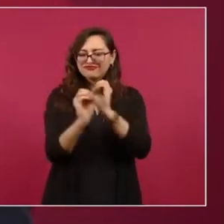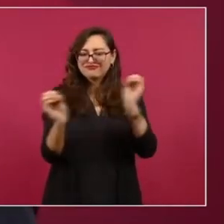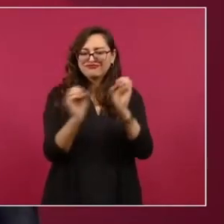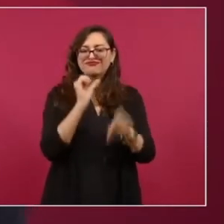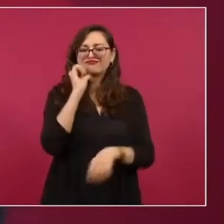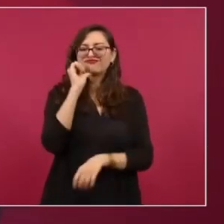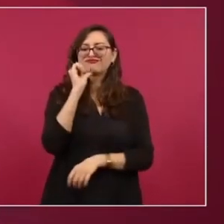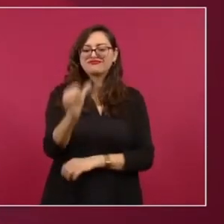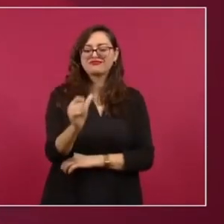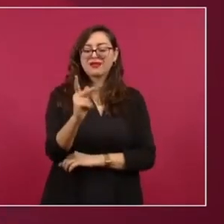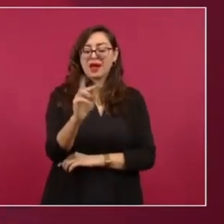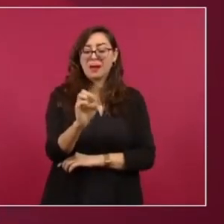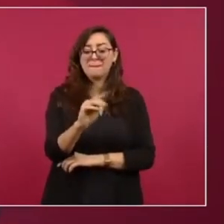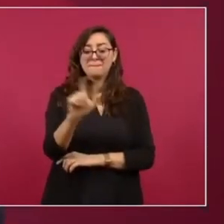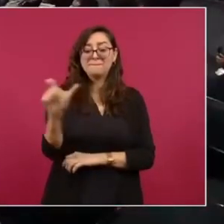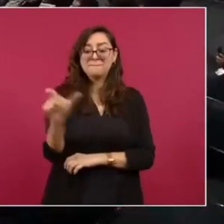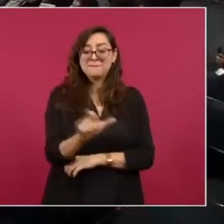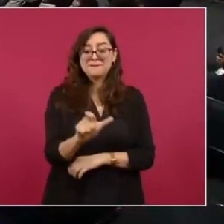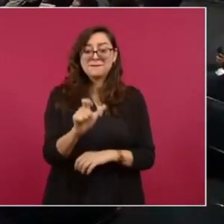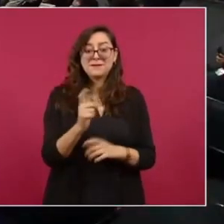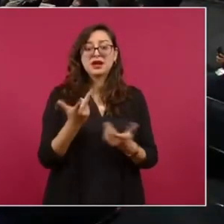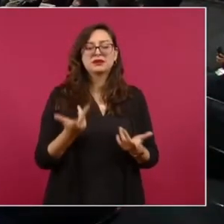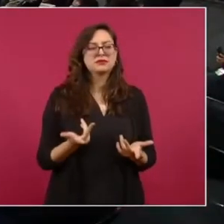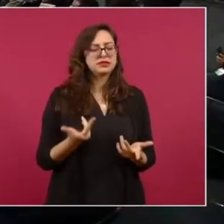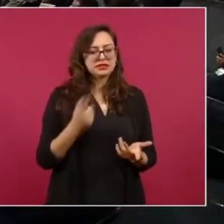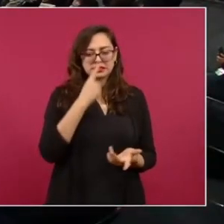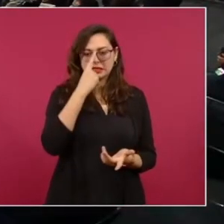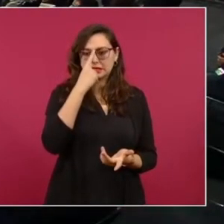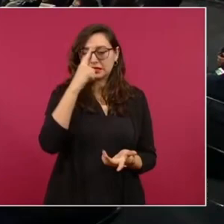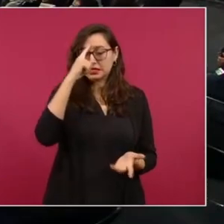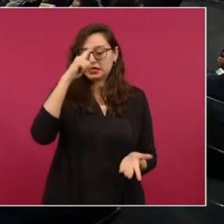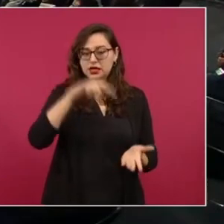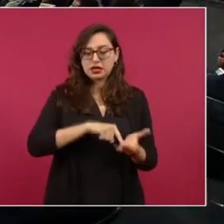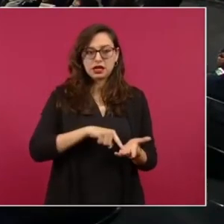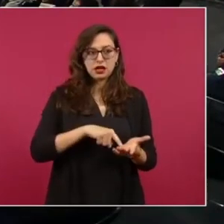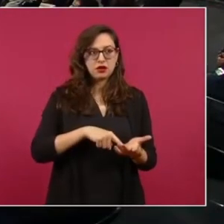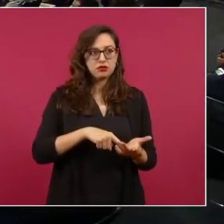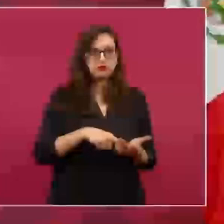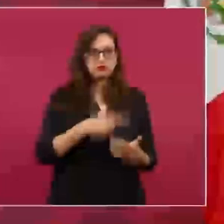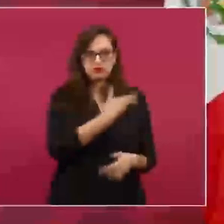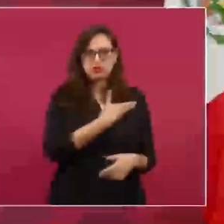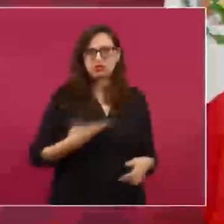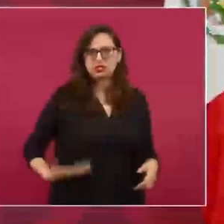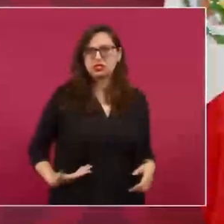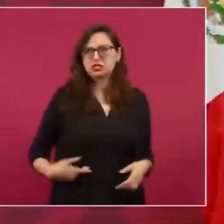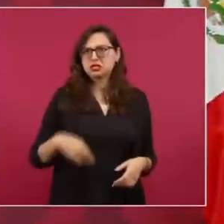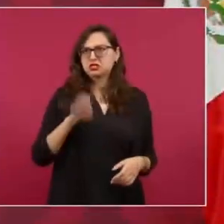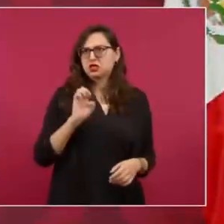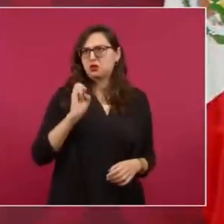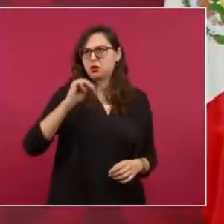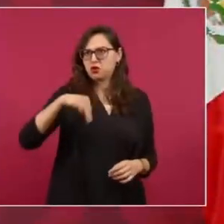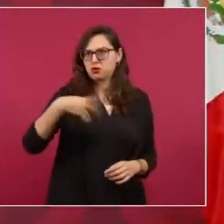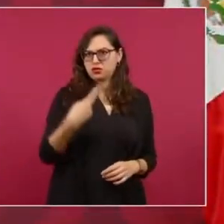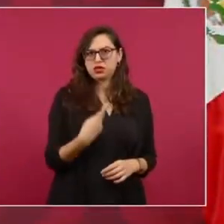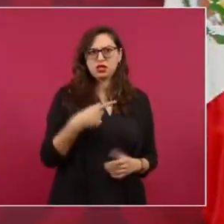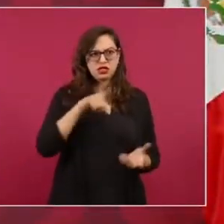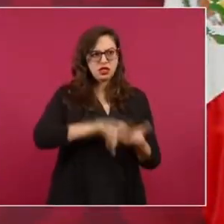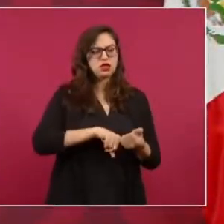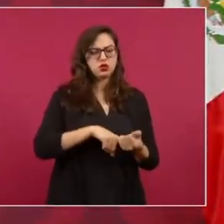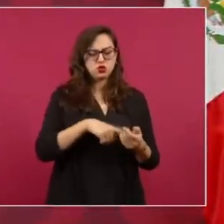que tenía que ver con un agente, creo que del Estado Mayor Presidencial,